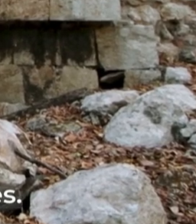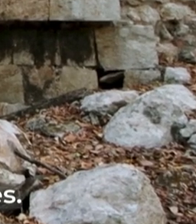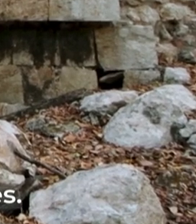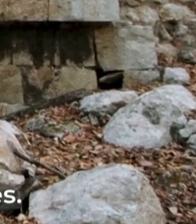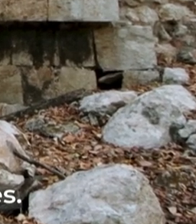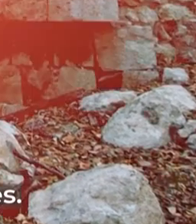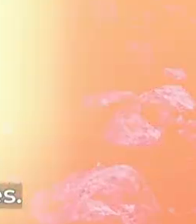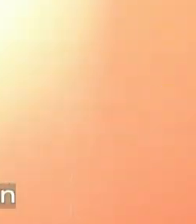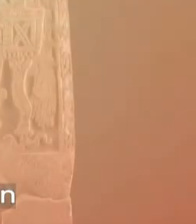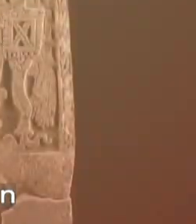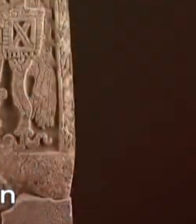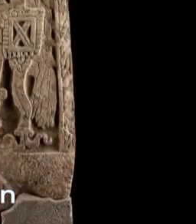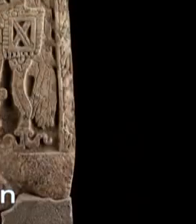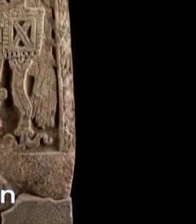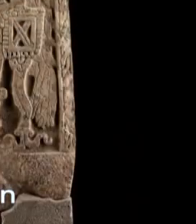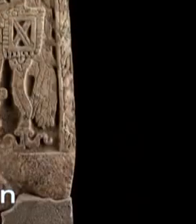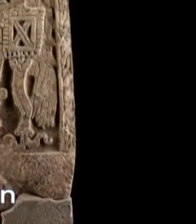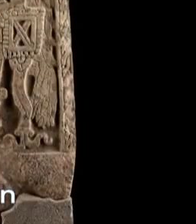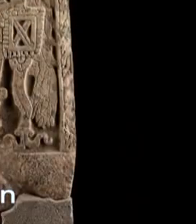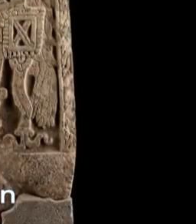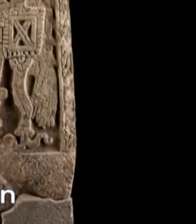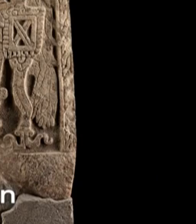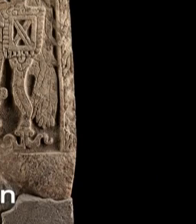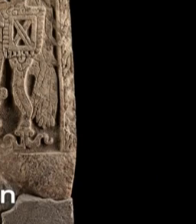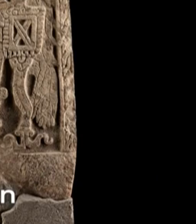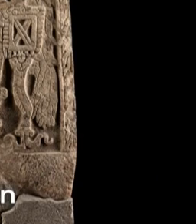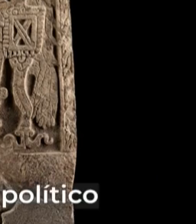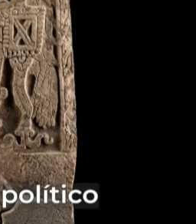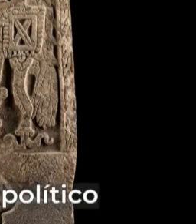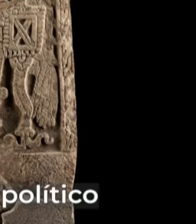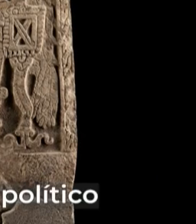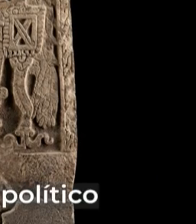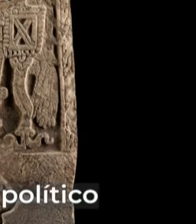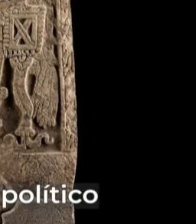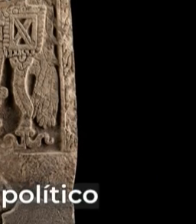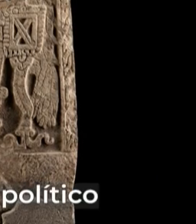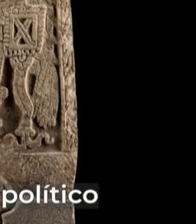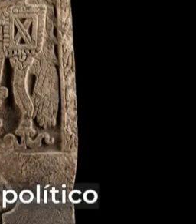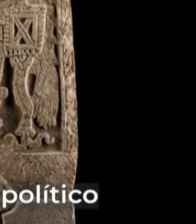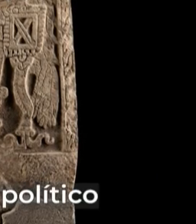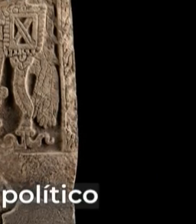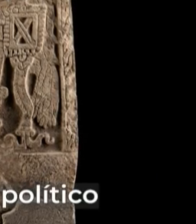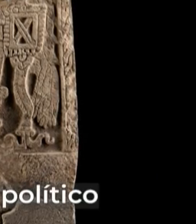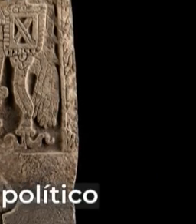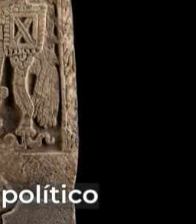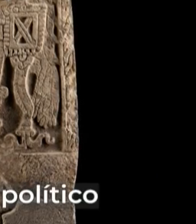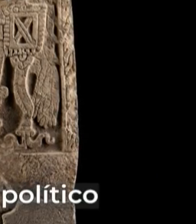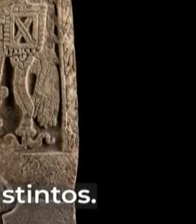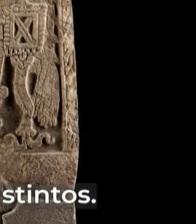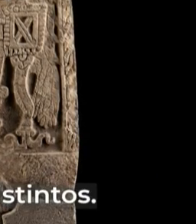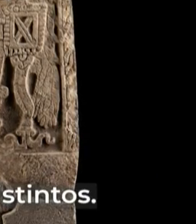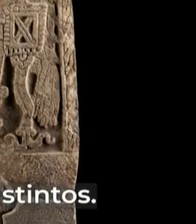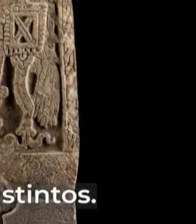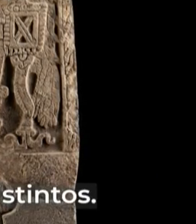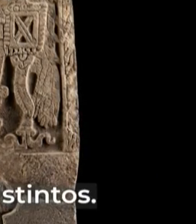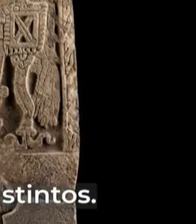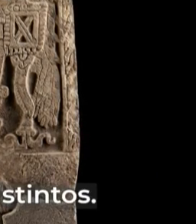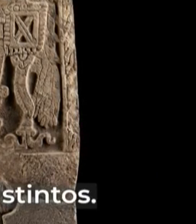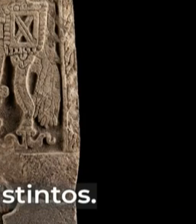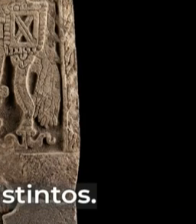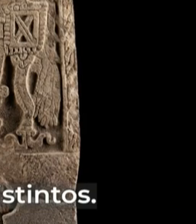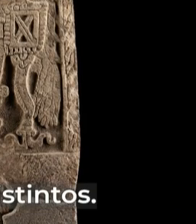habitacionales. Por otra parte, algunas estelas sugieren que sus gobernantes compartieron el poder político y